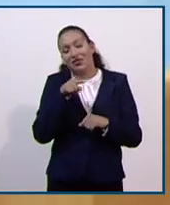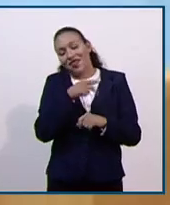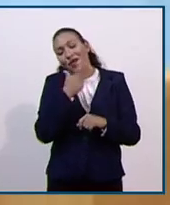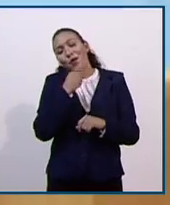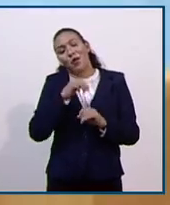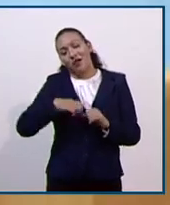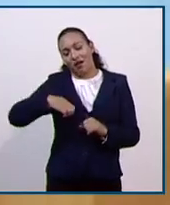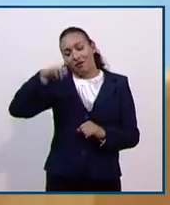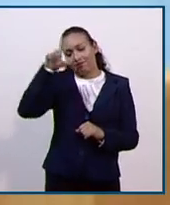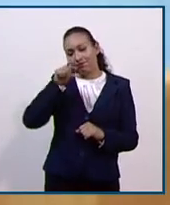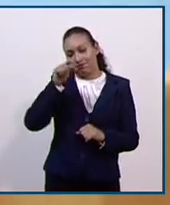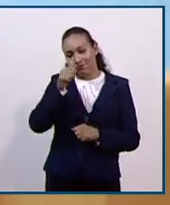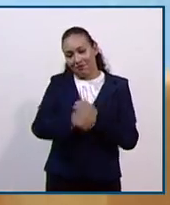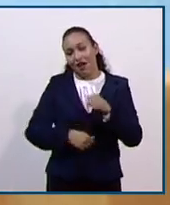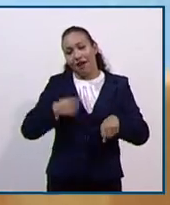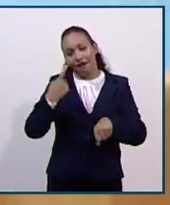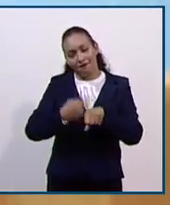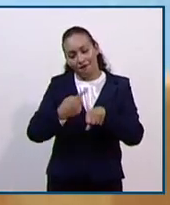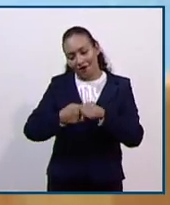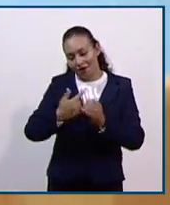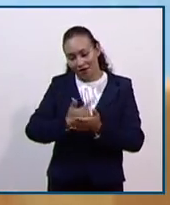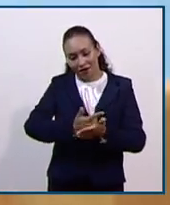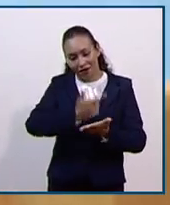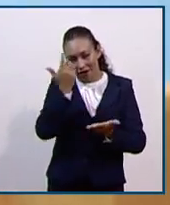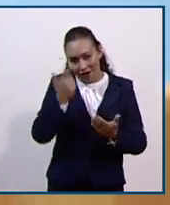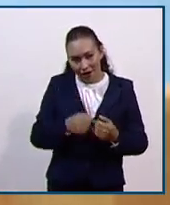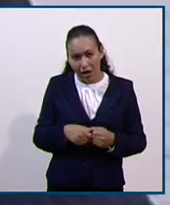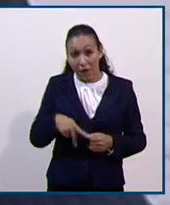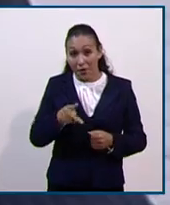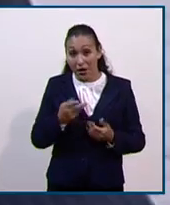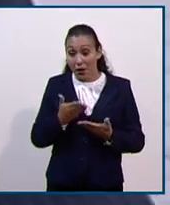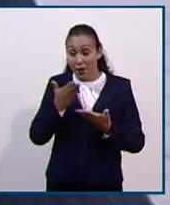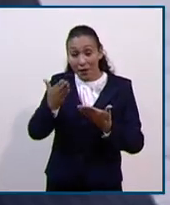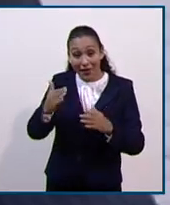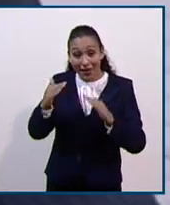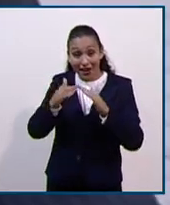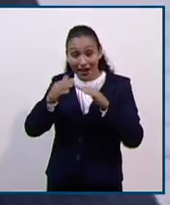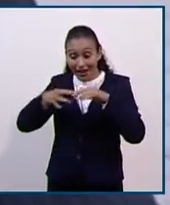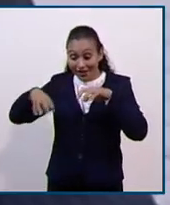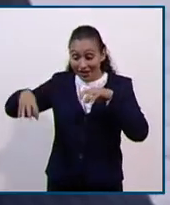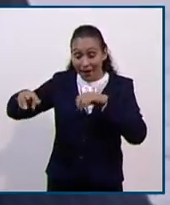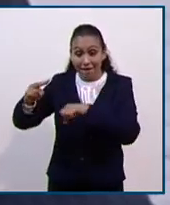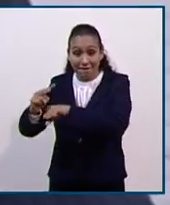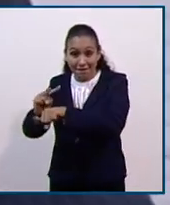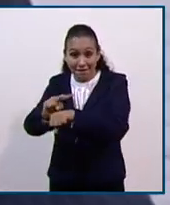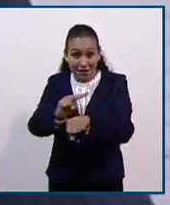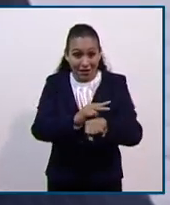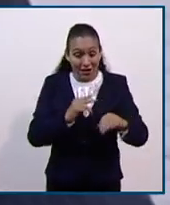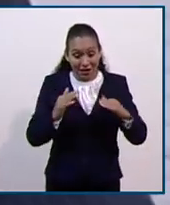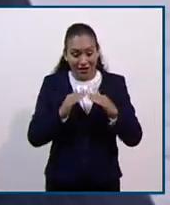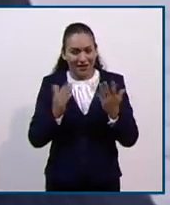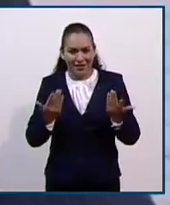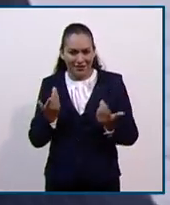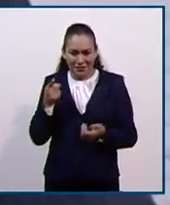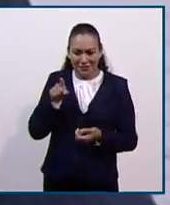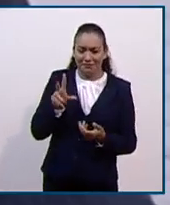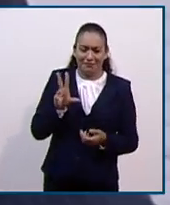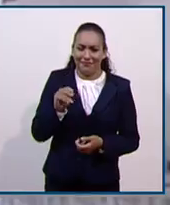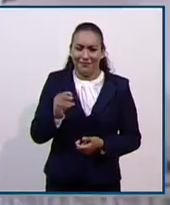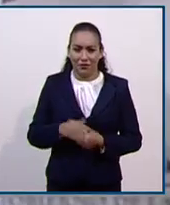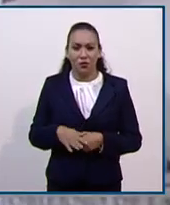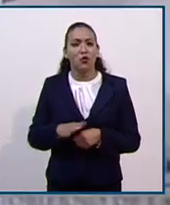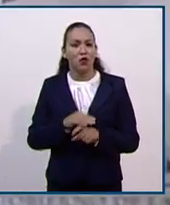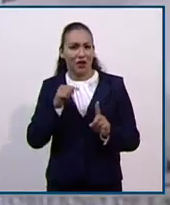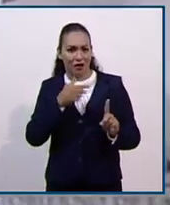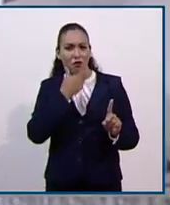años con enfermedad crónica, pero no ordenó seguridad perimetral, como lo afirmó el mencionado funcionario, pues él es